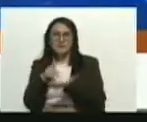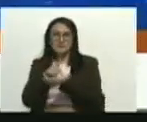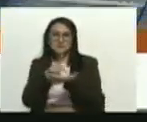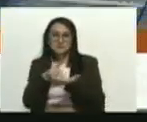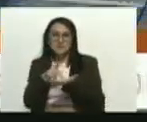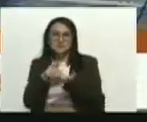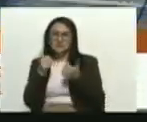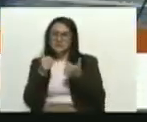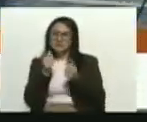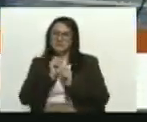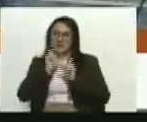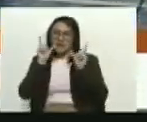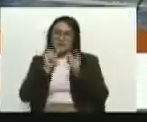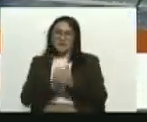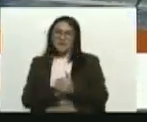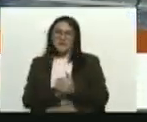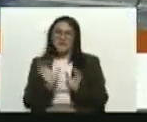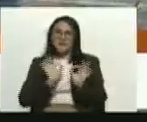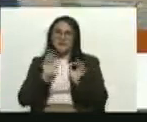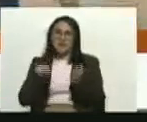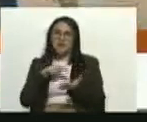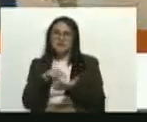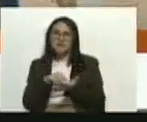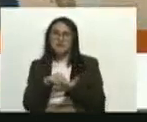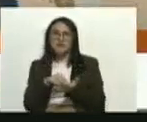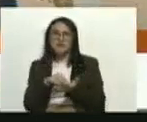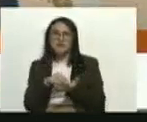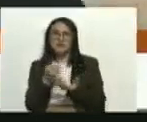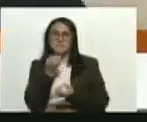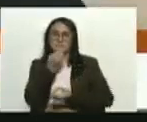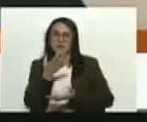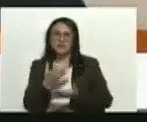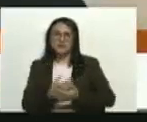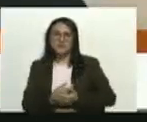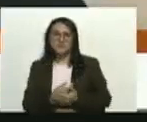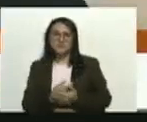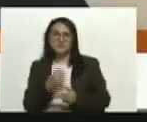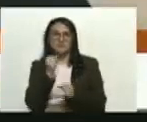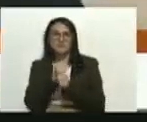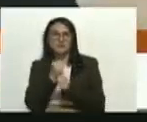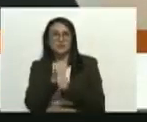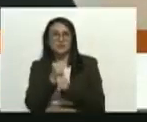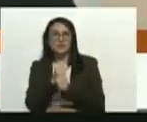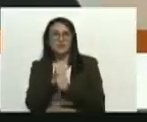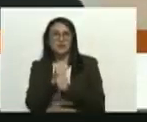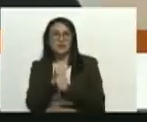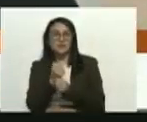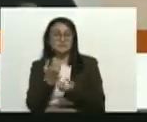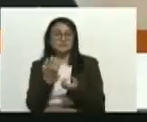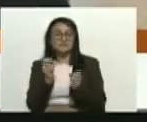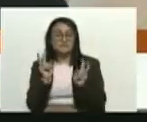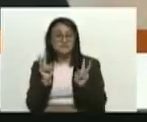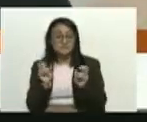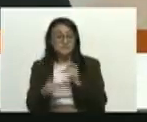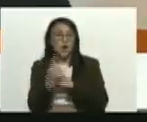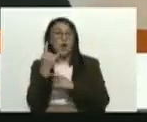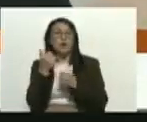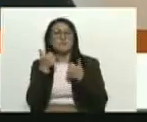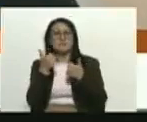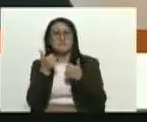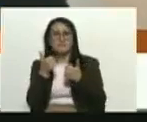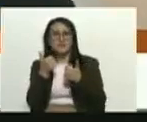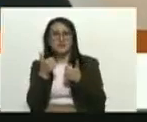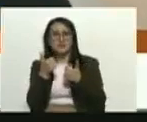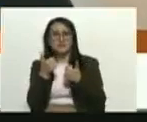estuvo increíble. El Teatro Nacional y está bellísimo el teatro. La obra me pareció muy innovadora, me pareció estupenda, me